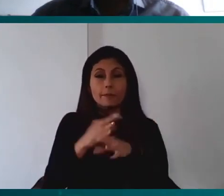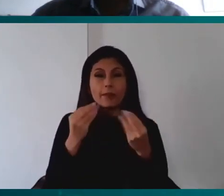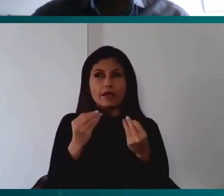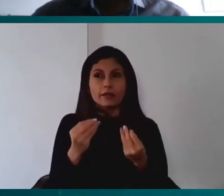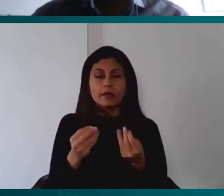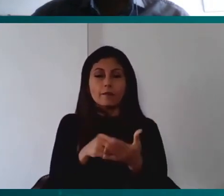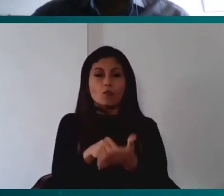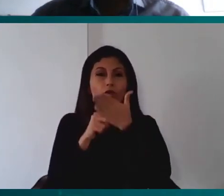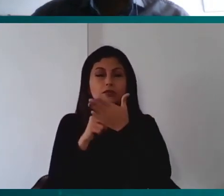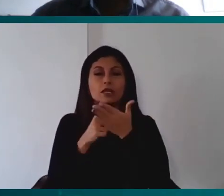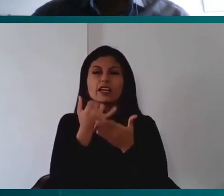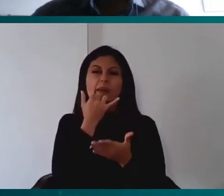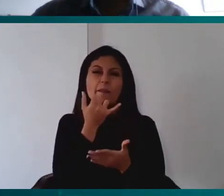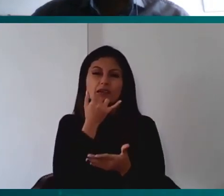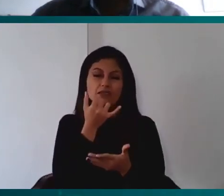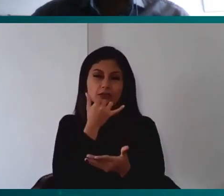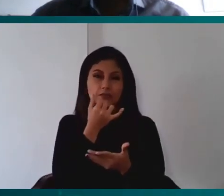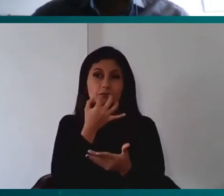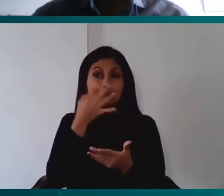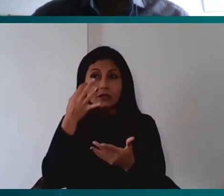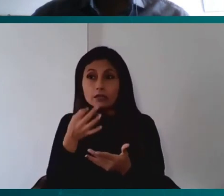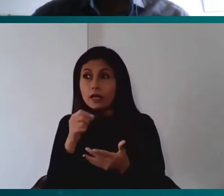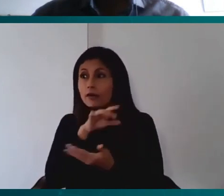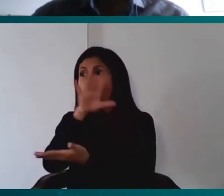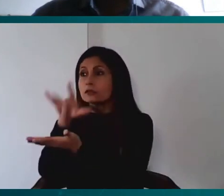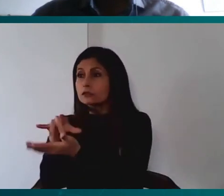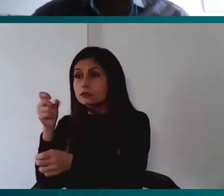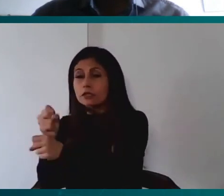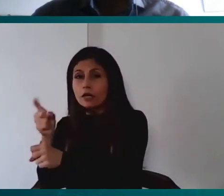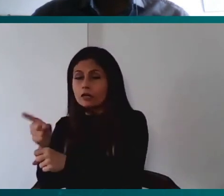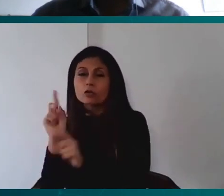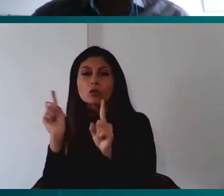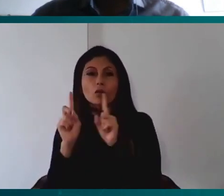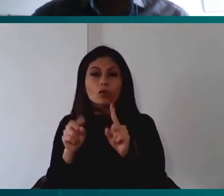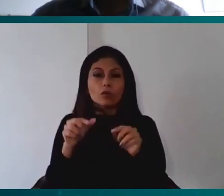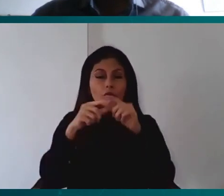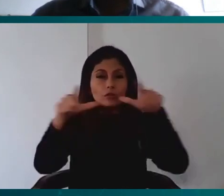Que nos permitan tratar de predecir un poco las condiciones hacia el futuro.